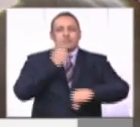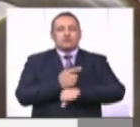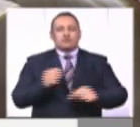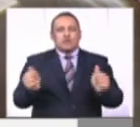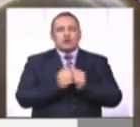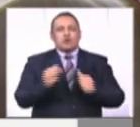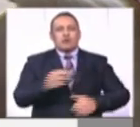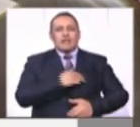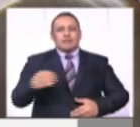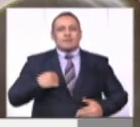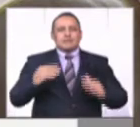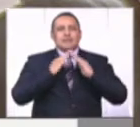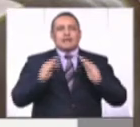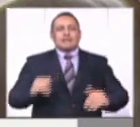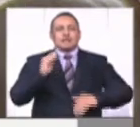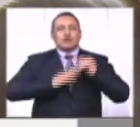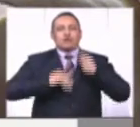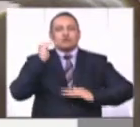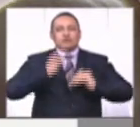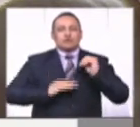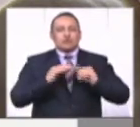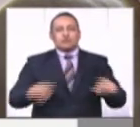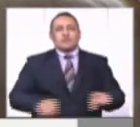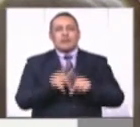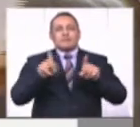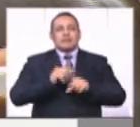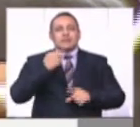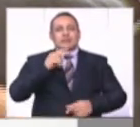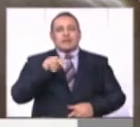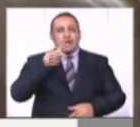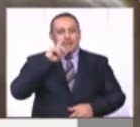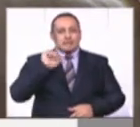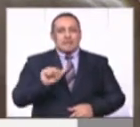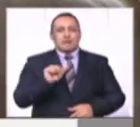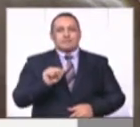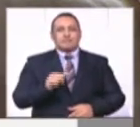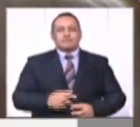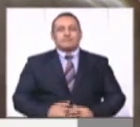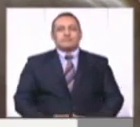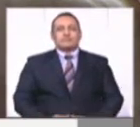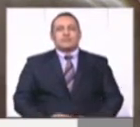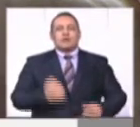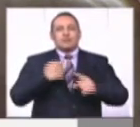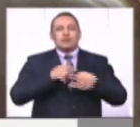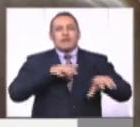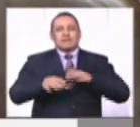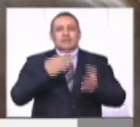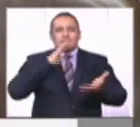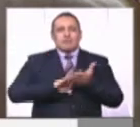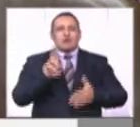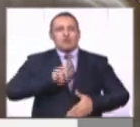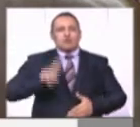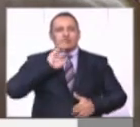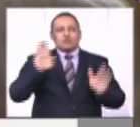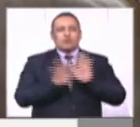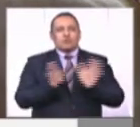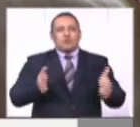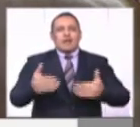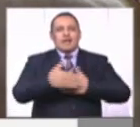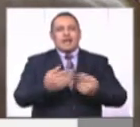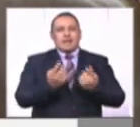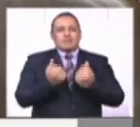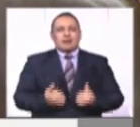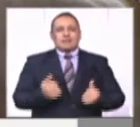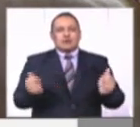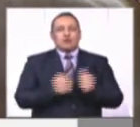a la ministra de vivienda construcción y saneamiento hania Pérez de cuyar por hacer mal uso de la Caja Chica